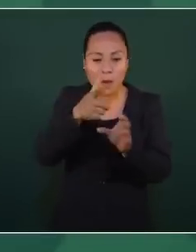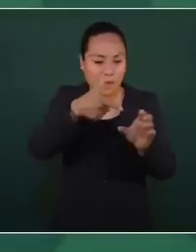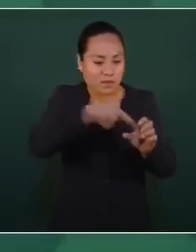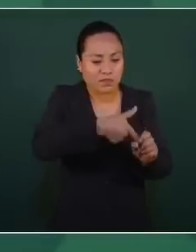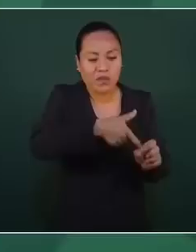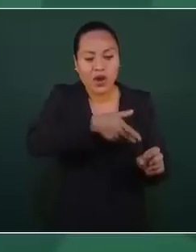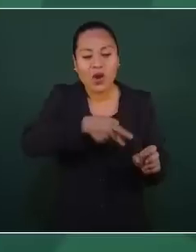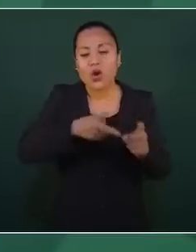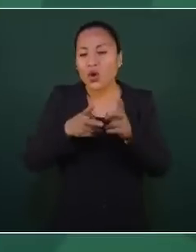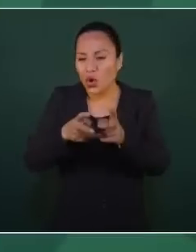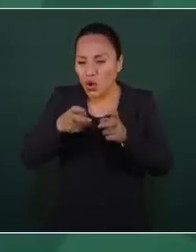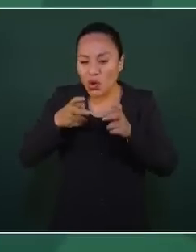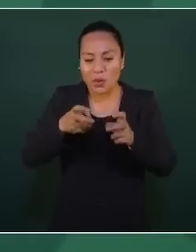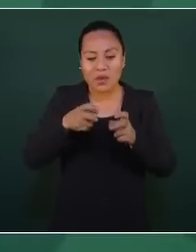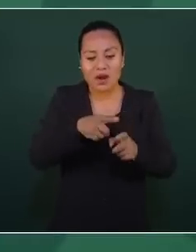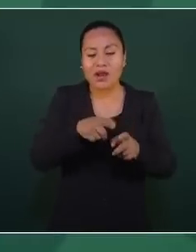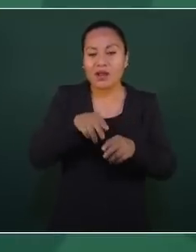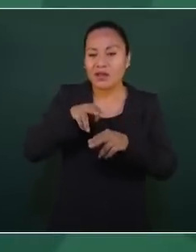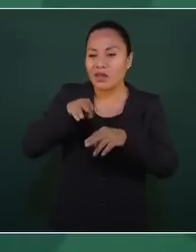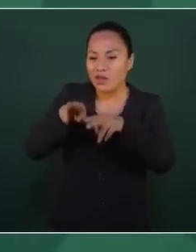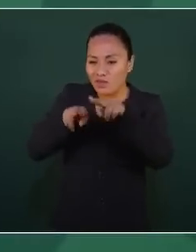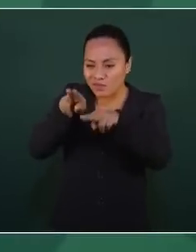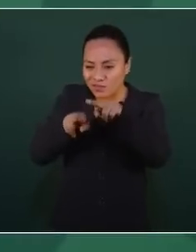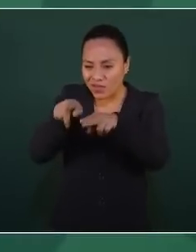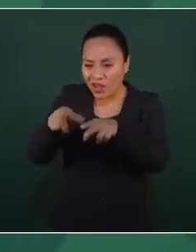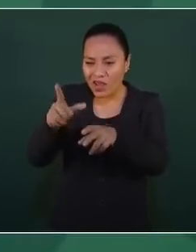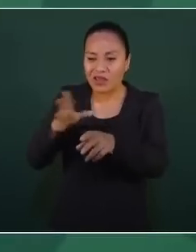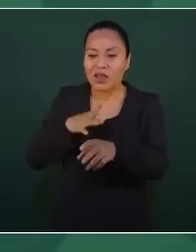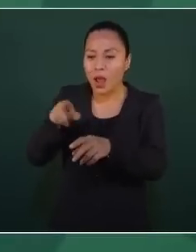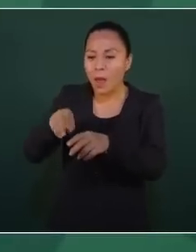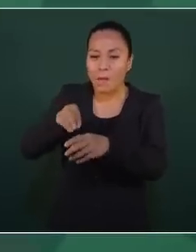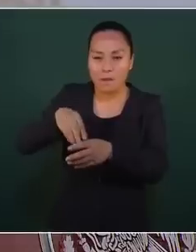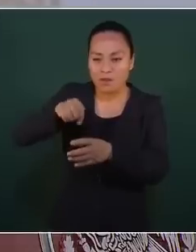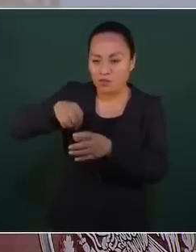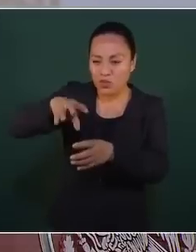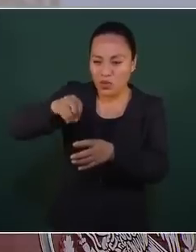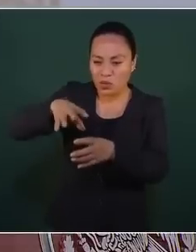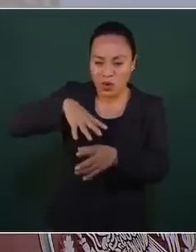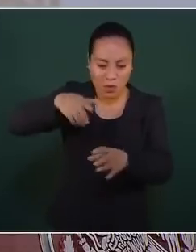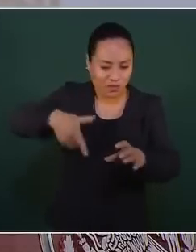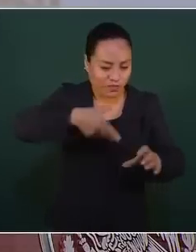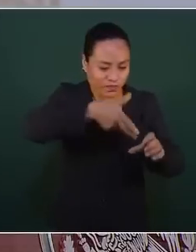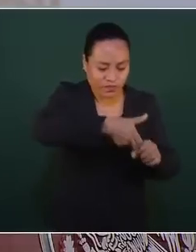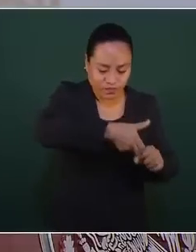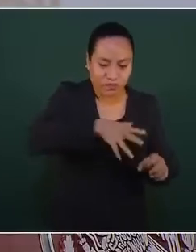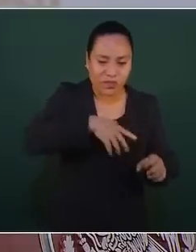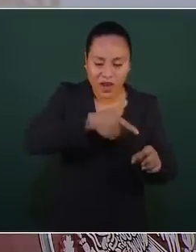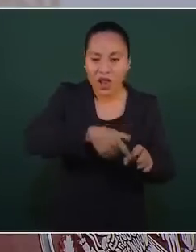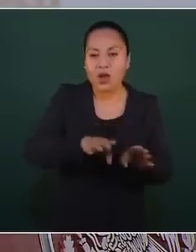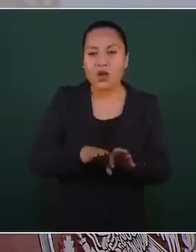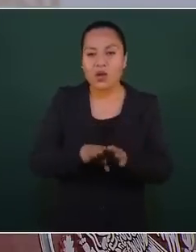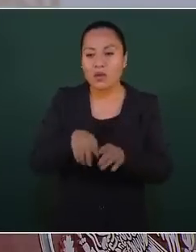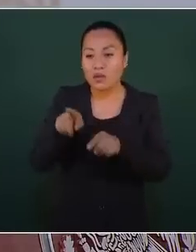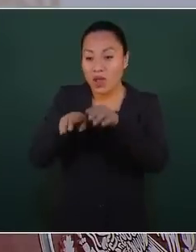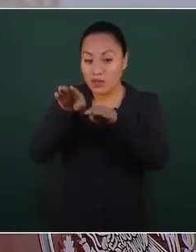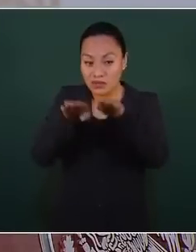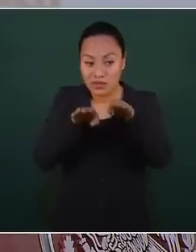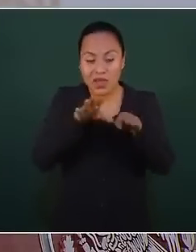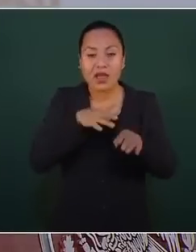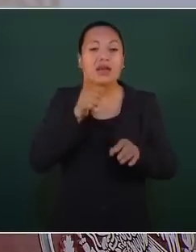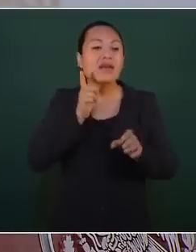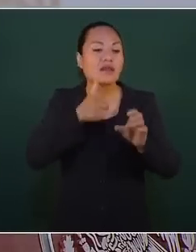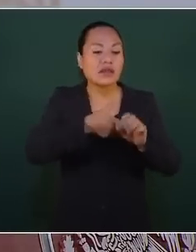el pulsador y en la tarjeta de la bomba. Las más baratas, sin tomar en cuenta el margen, para la gasolina